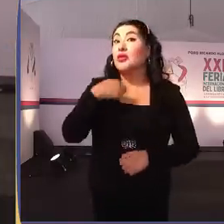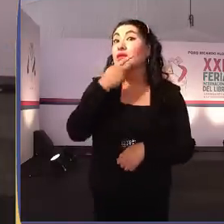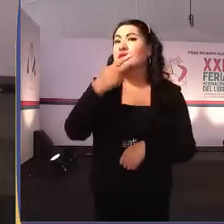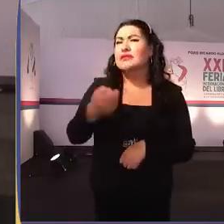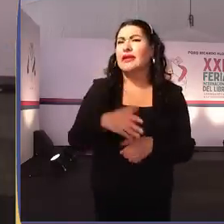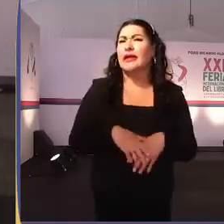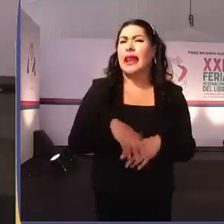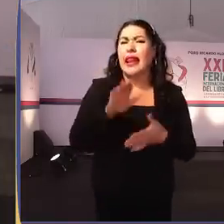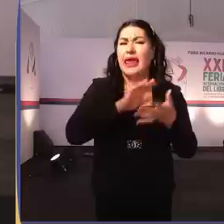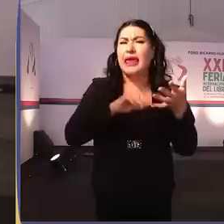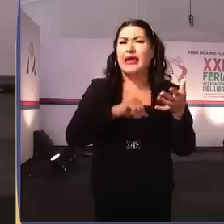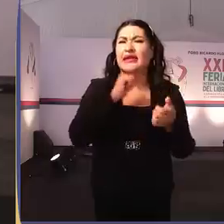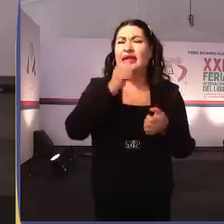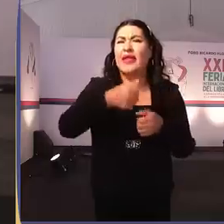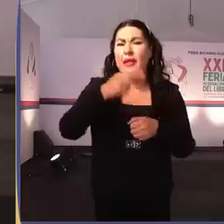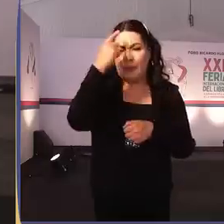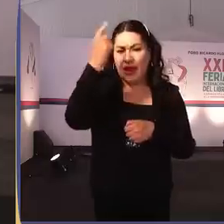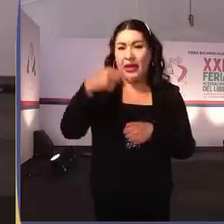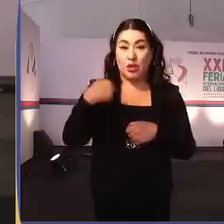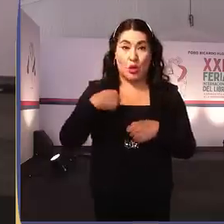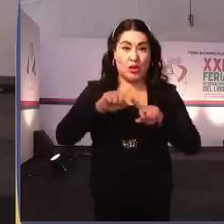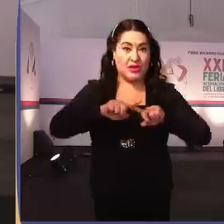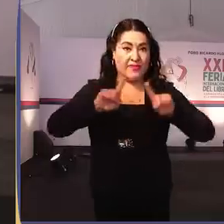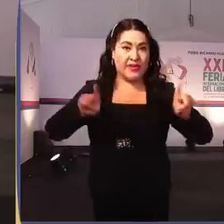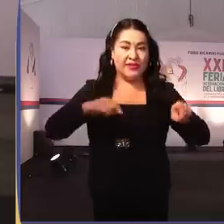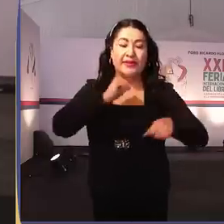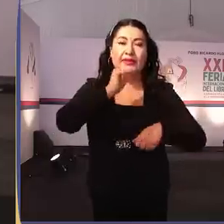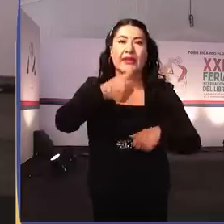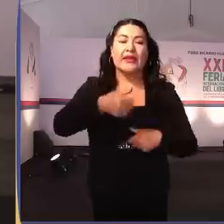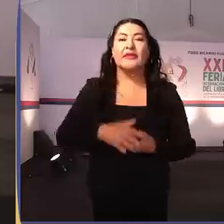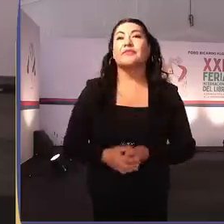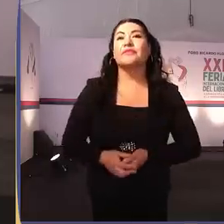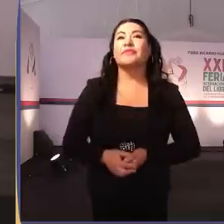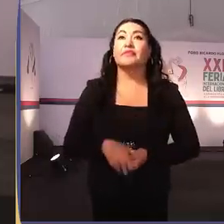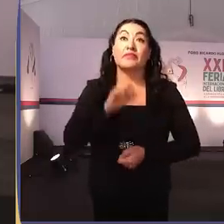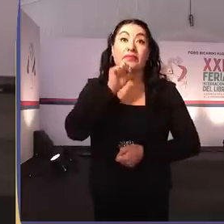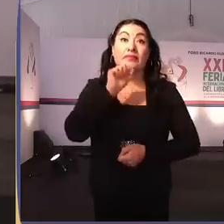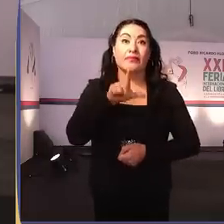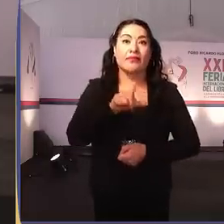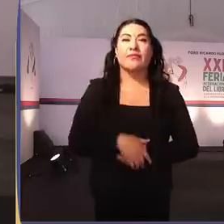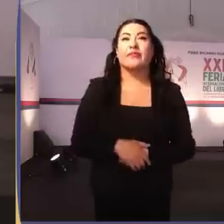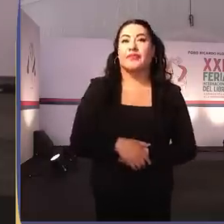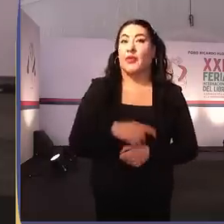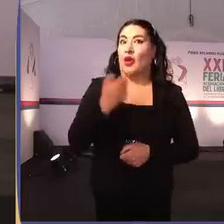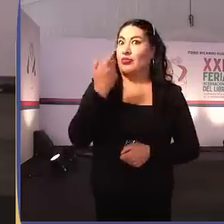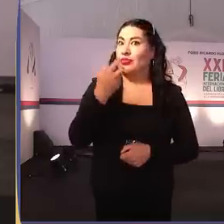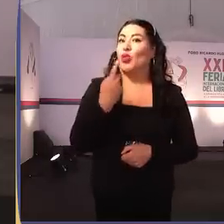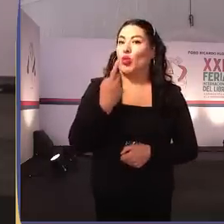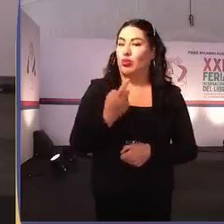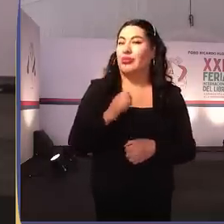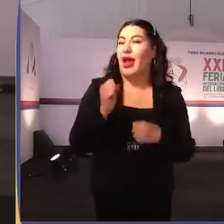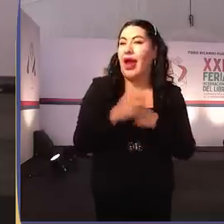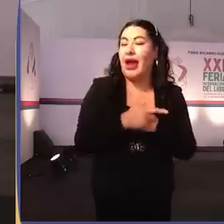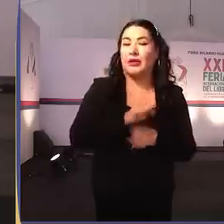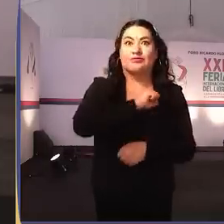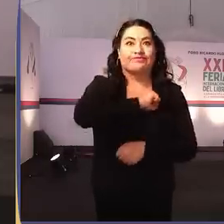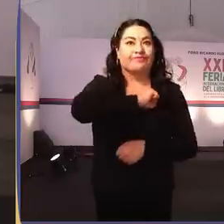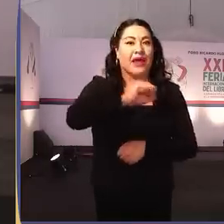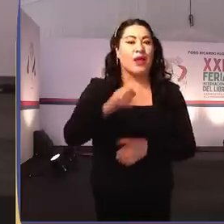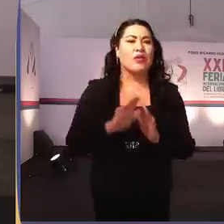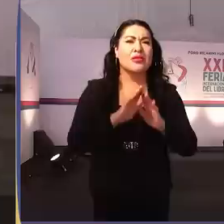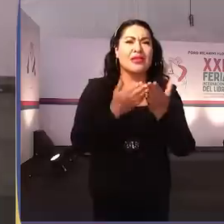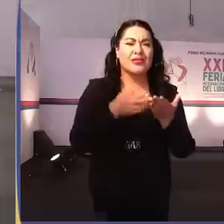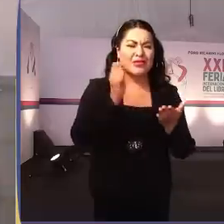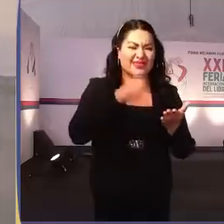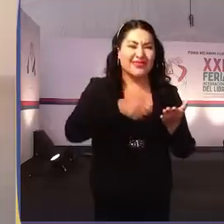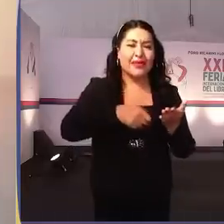para no distinguirse. O sea, no. También dicen una cosa muy, muy mala. Que los libros son para